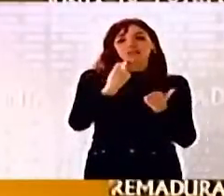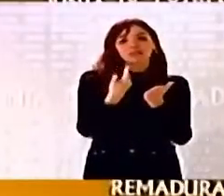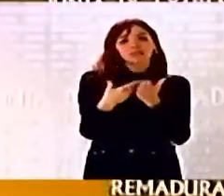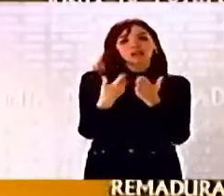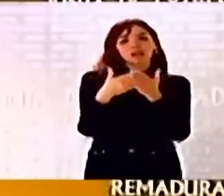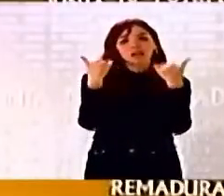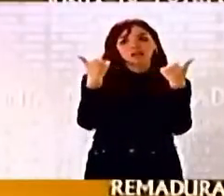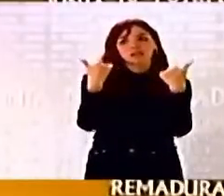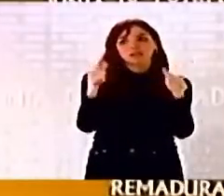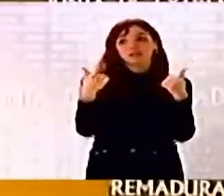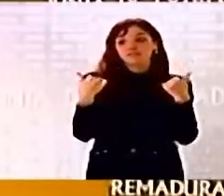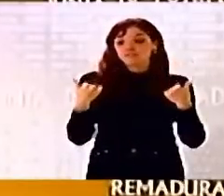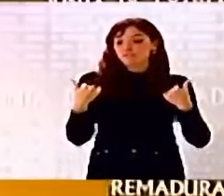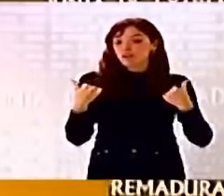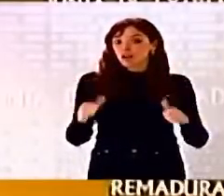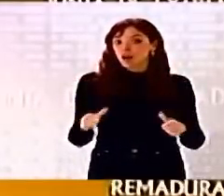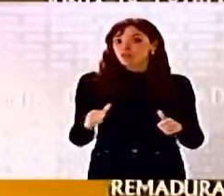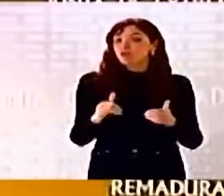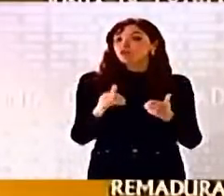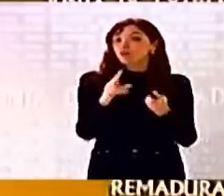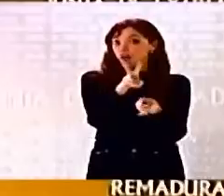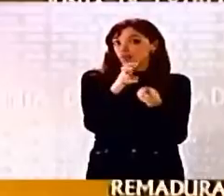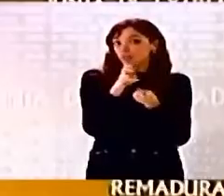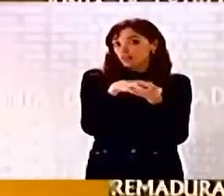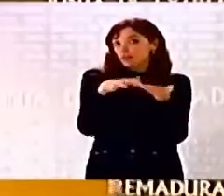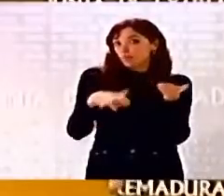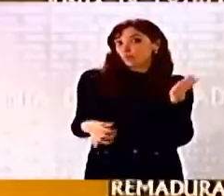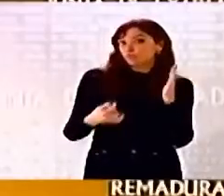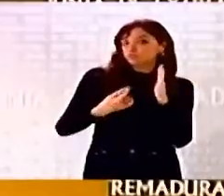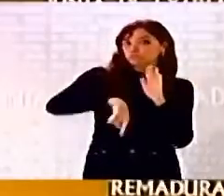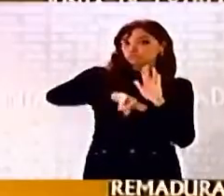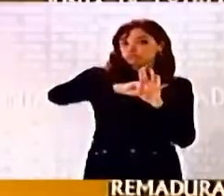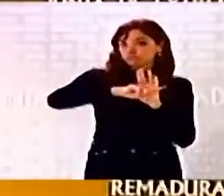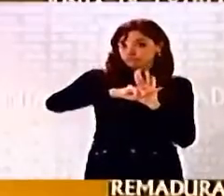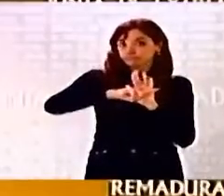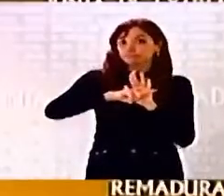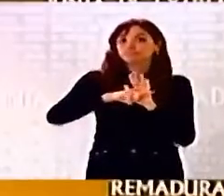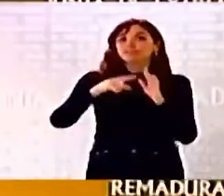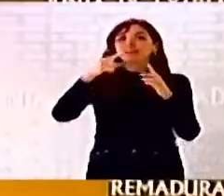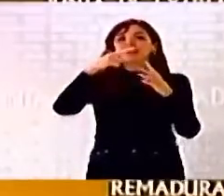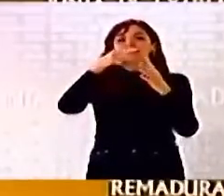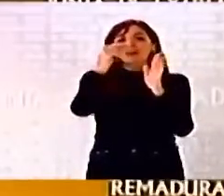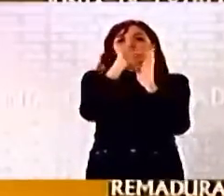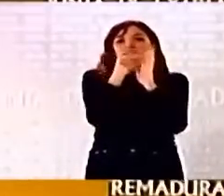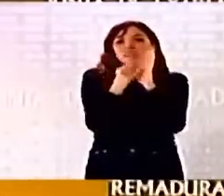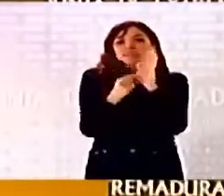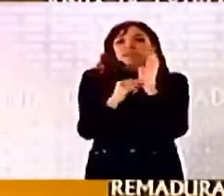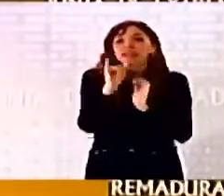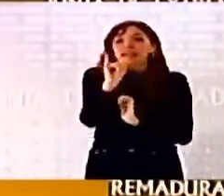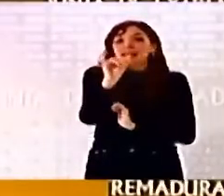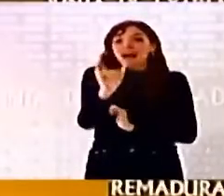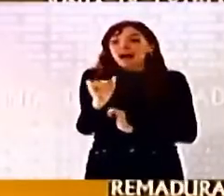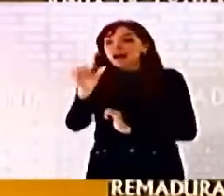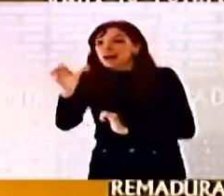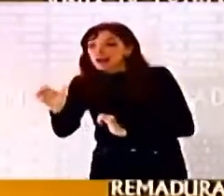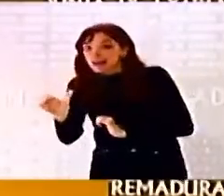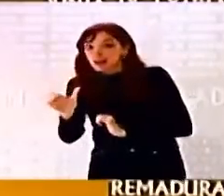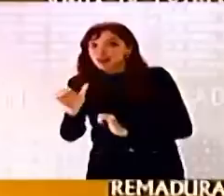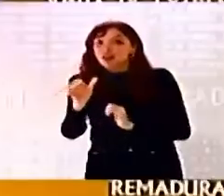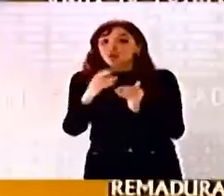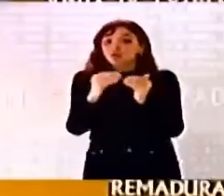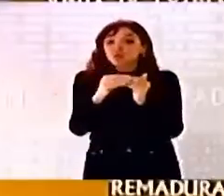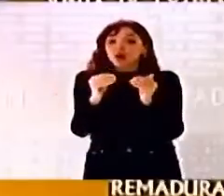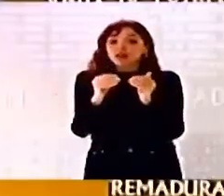certificado de la agencia tributaria de los epígrafes IAE, en los cuales el